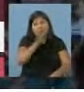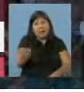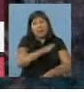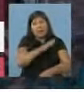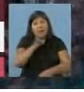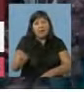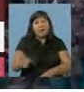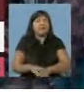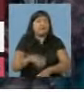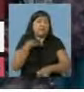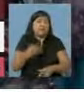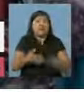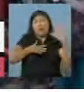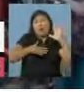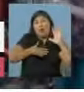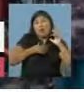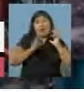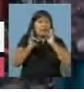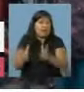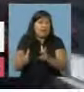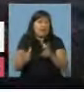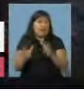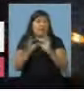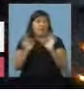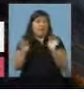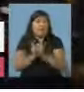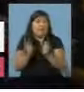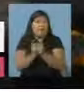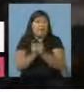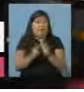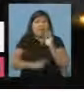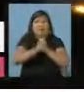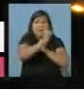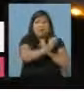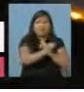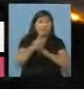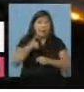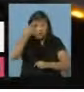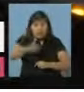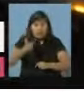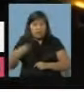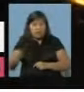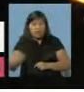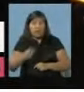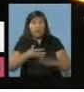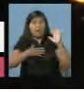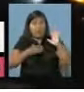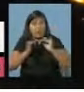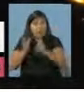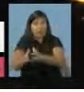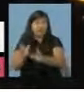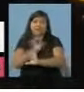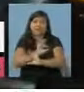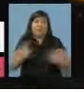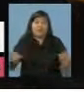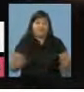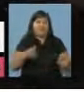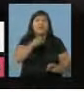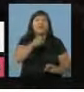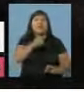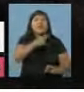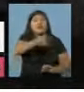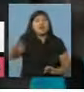nada, venimos a pedir la unión del peronismo, que el peronismo esté unido. Así como lo hizo Cristina